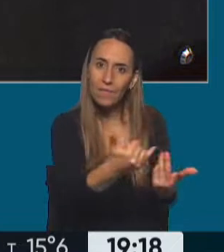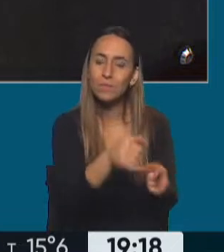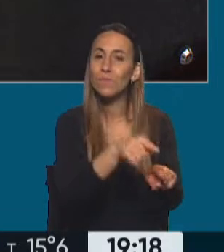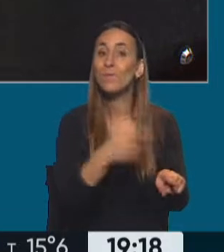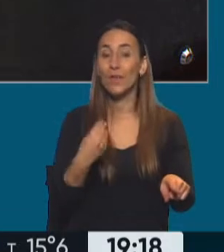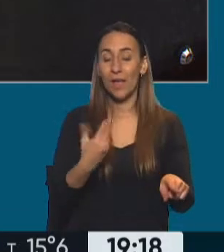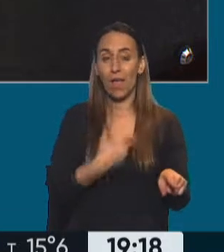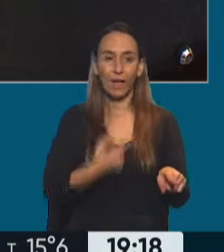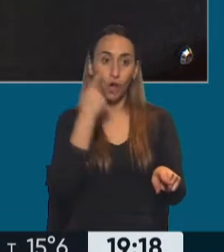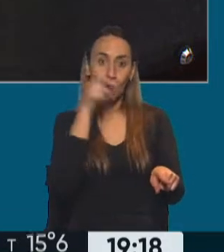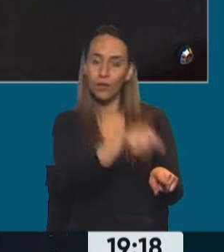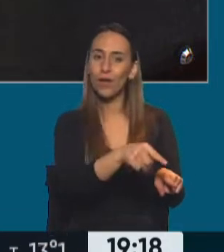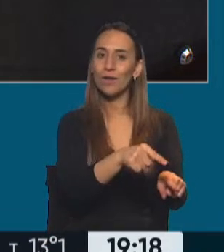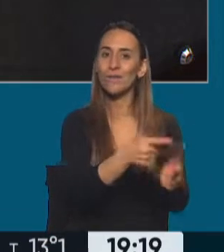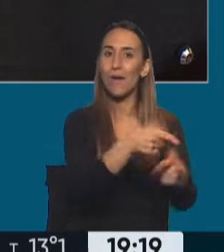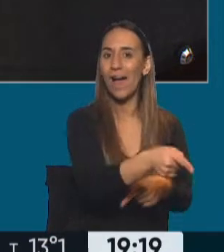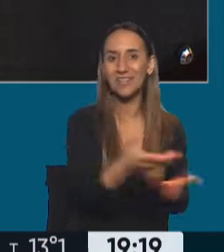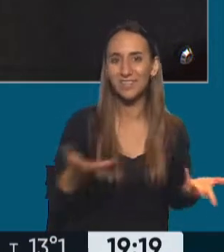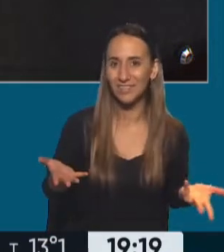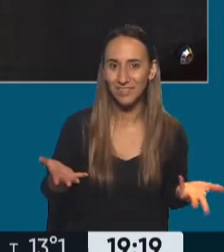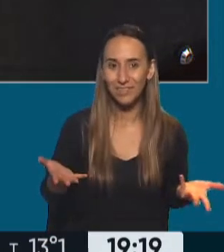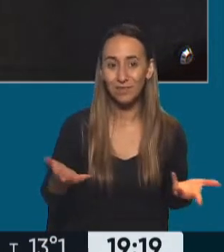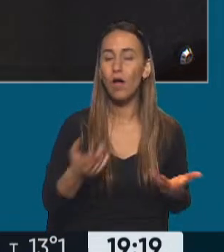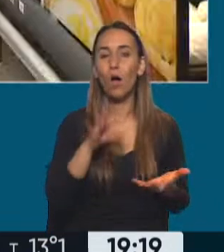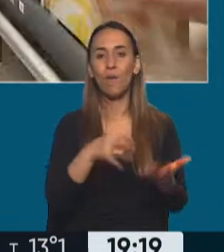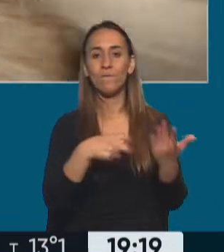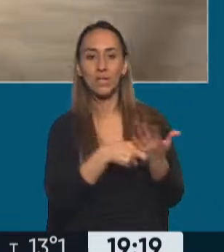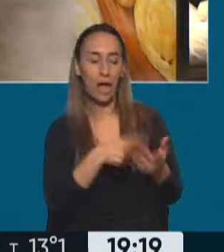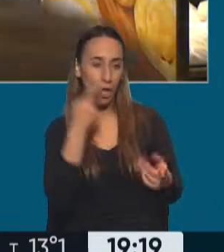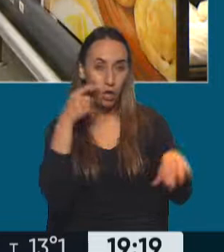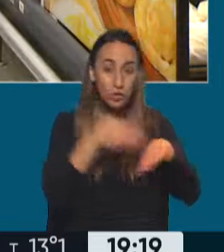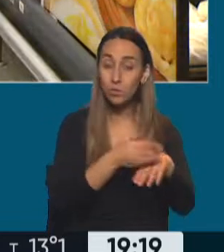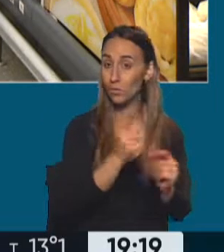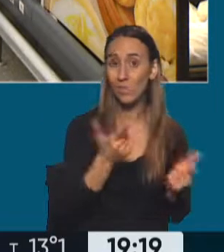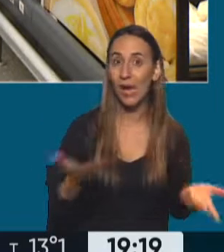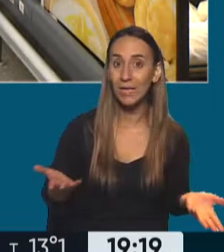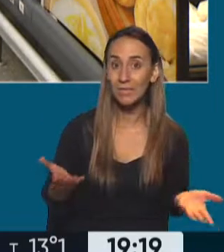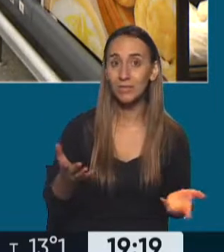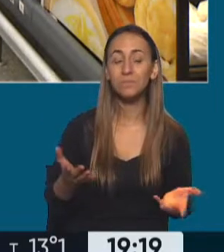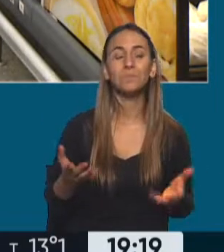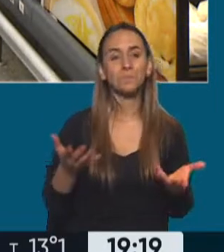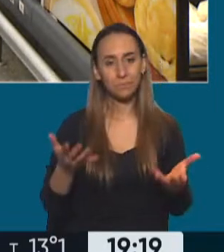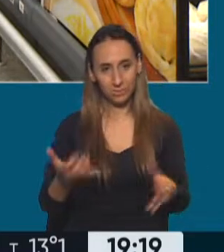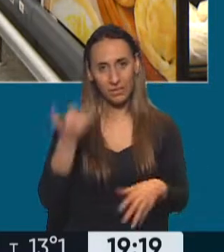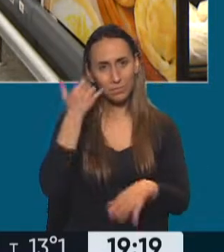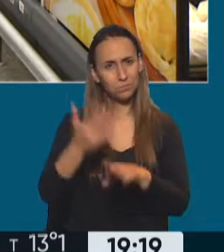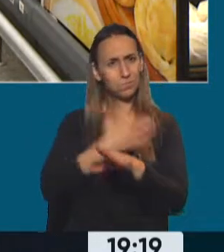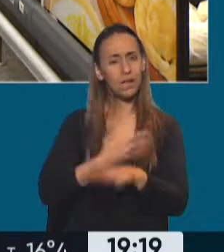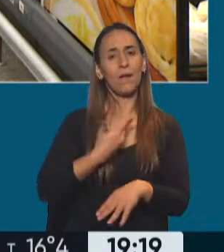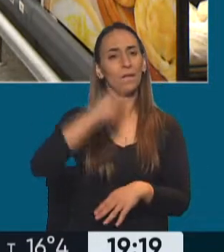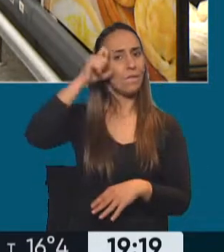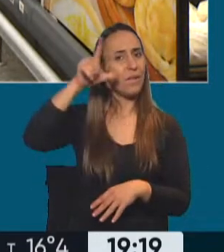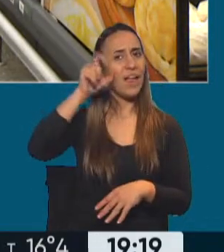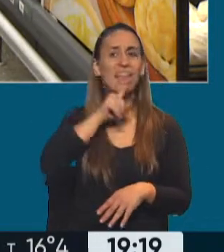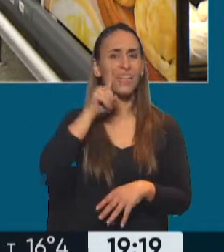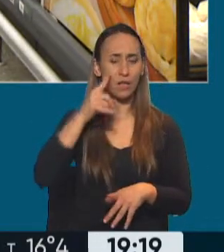no hay el control ni la fiscalización, ¿sí?, respecto de cómo se viene cumpliendo el programa Precios Cuidados. Ya lo había planteado Feletti en su momento, lo vuelve